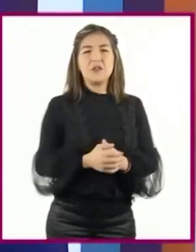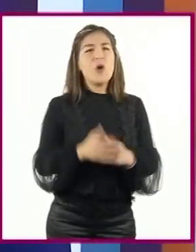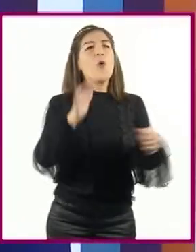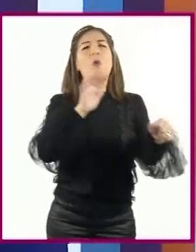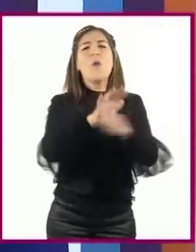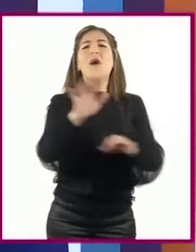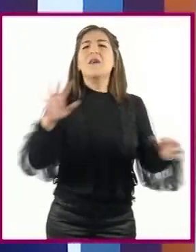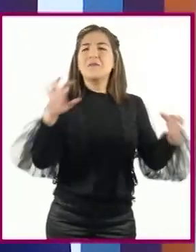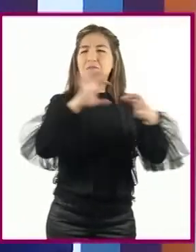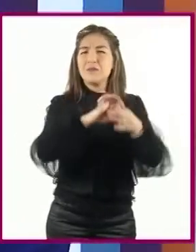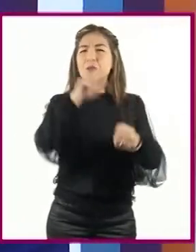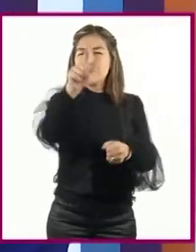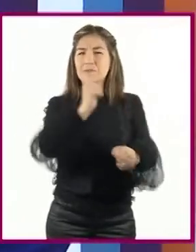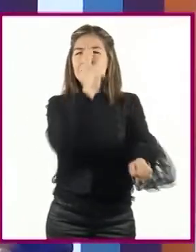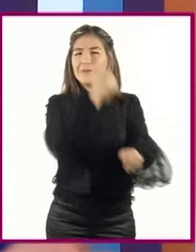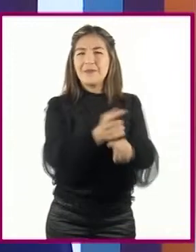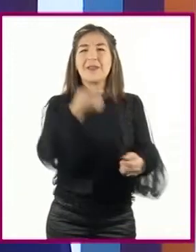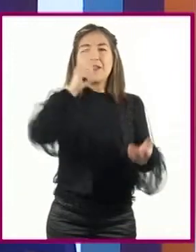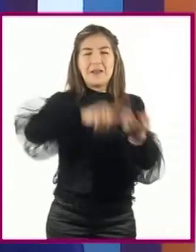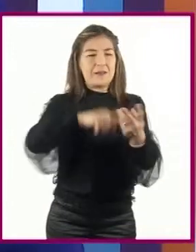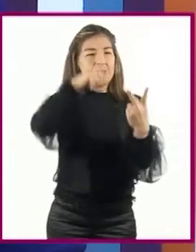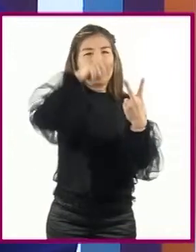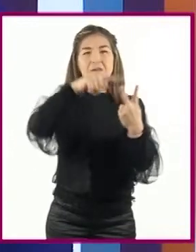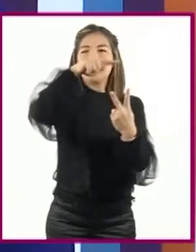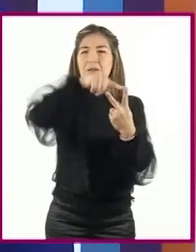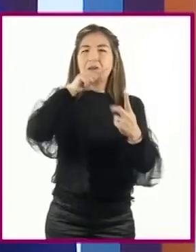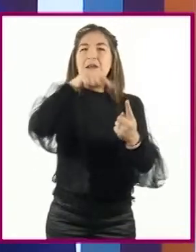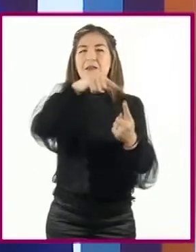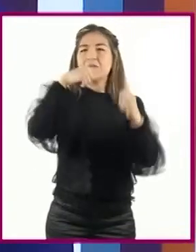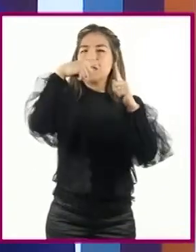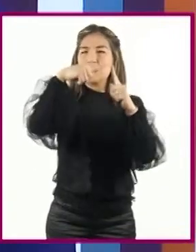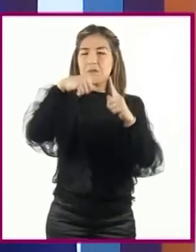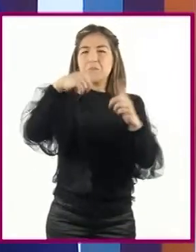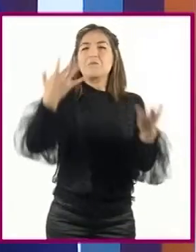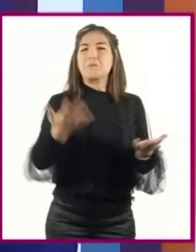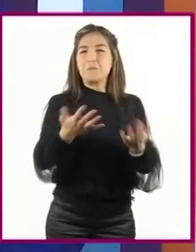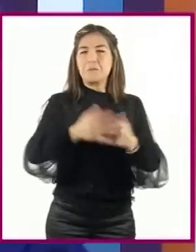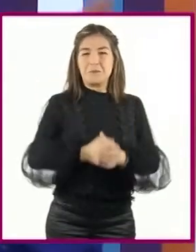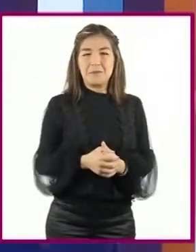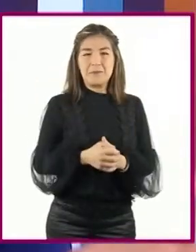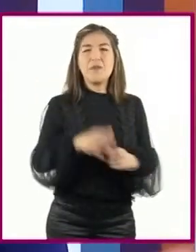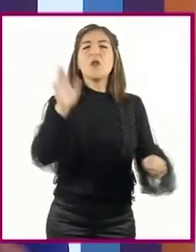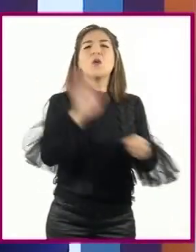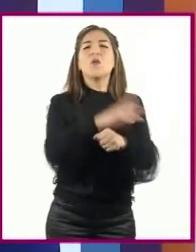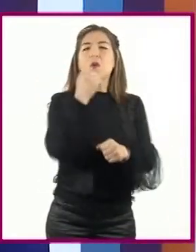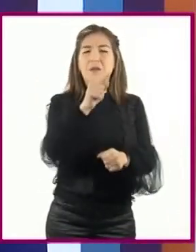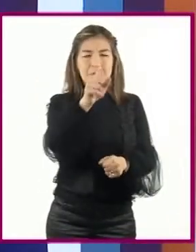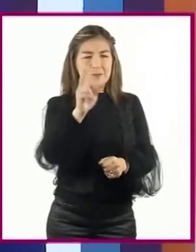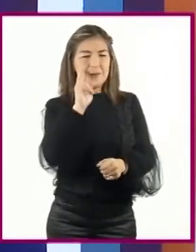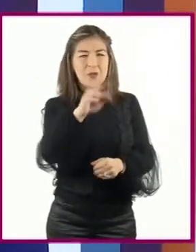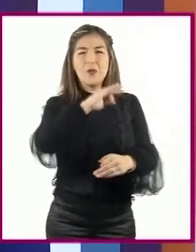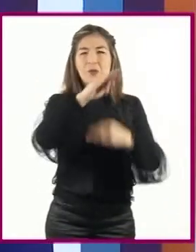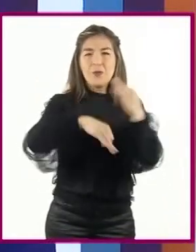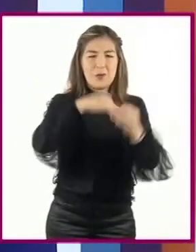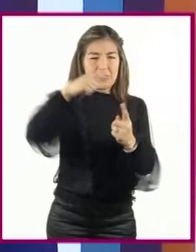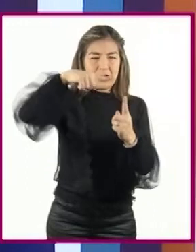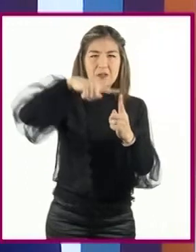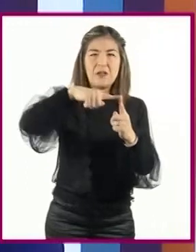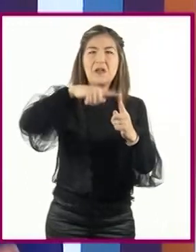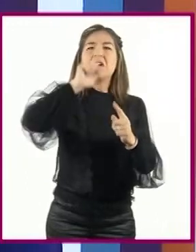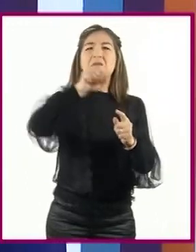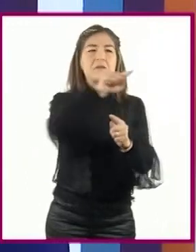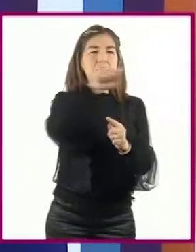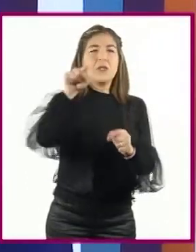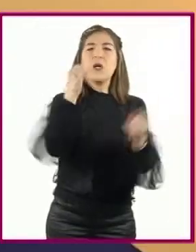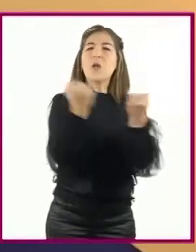relación identificaron entre el dividendo y el divisor de la familia de operaciones? ¿Por qué en todas las divisiones el cociente es igual